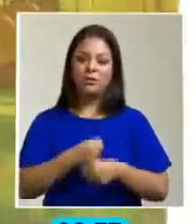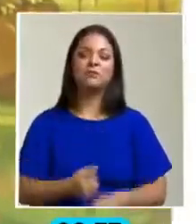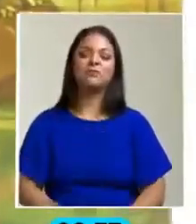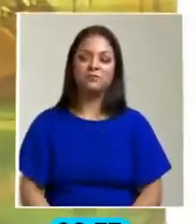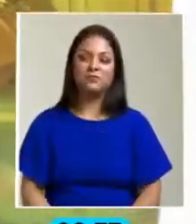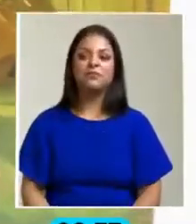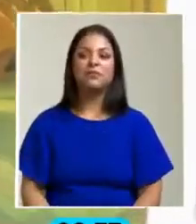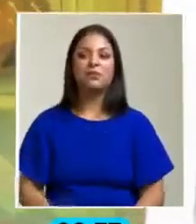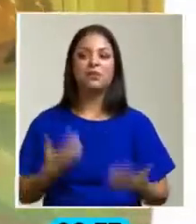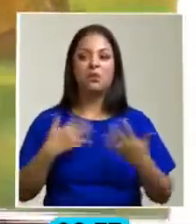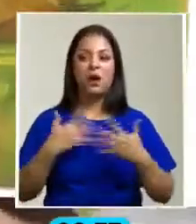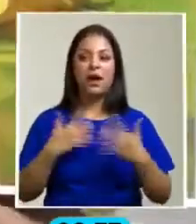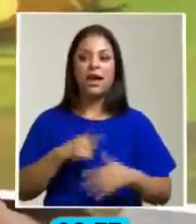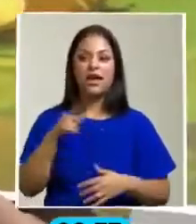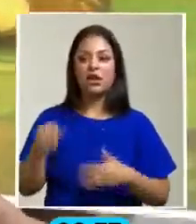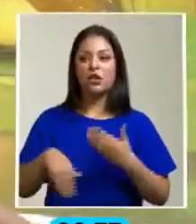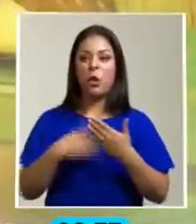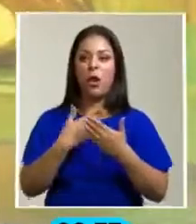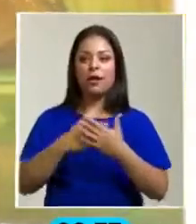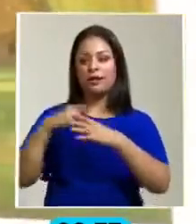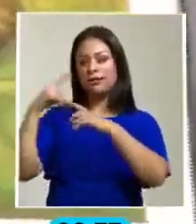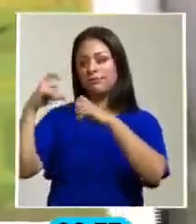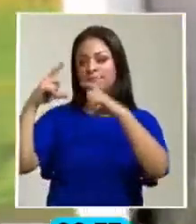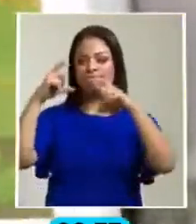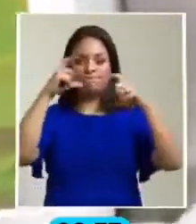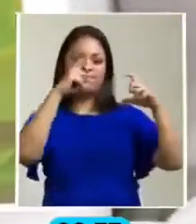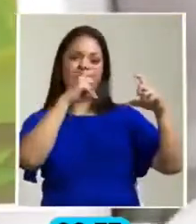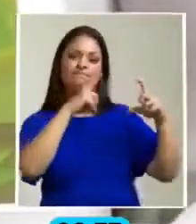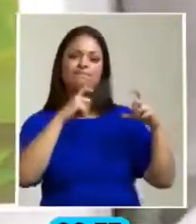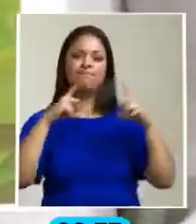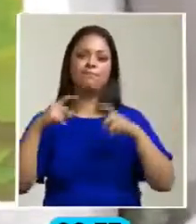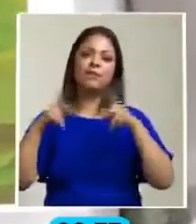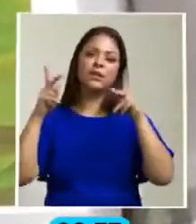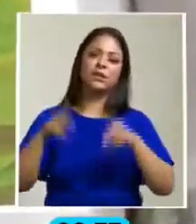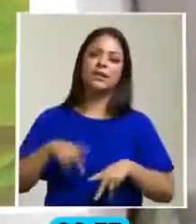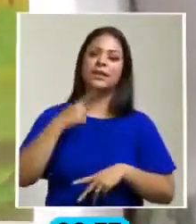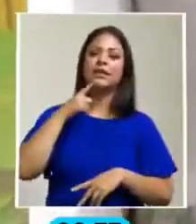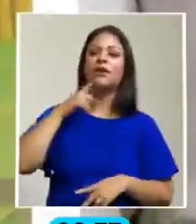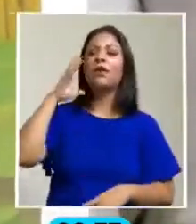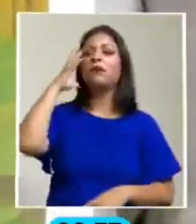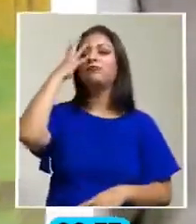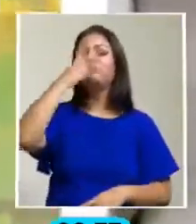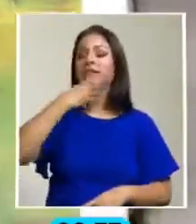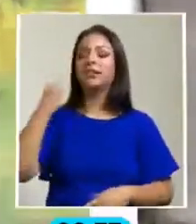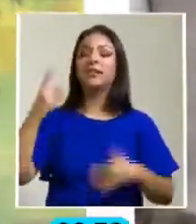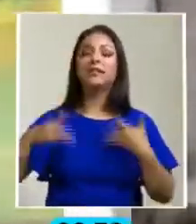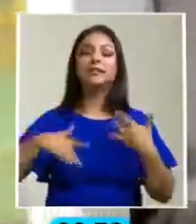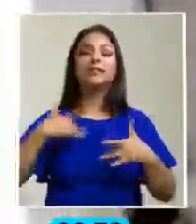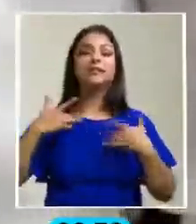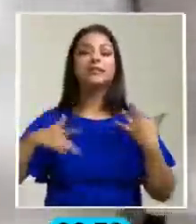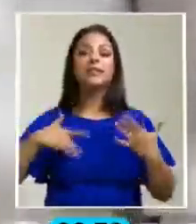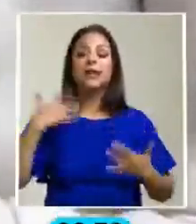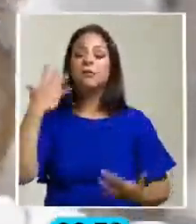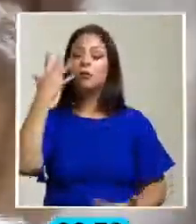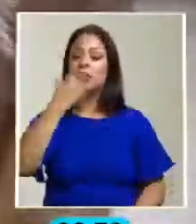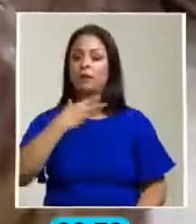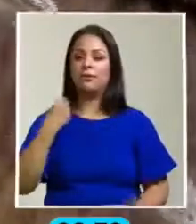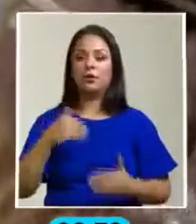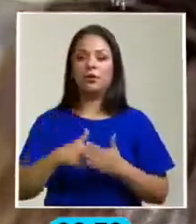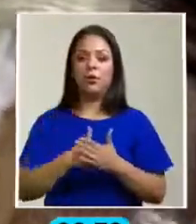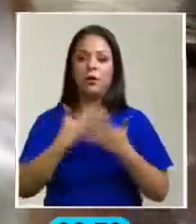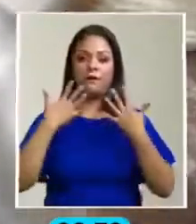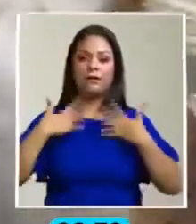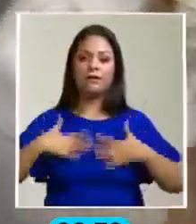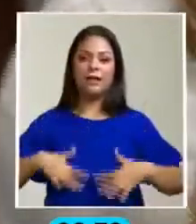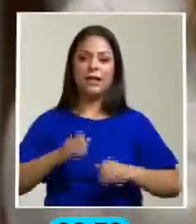wow. Y ahí estaban todas las cámaras y toda la gente diciendo qué linda. Y se sentía muy bella con el nuevo traje que le